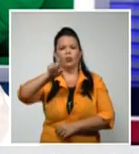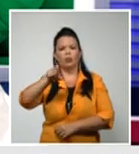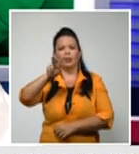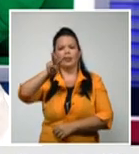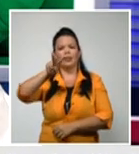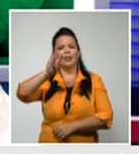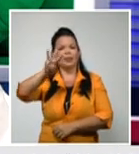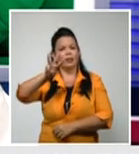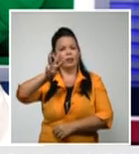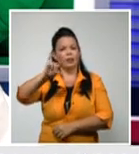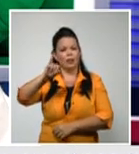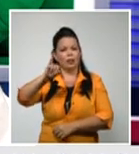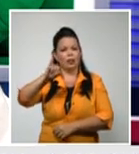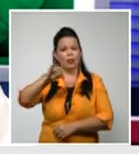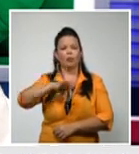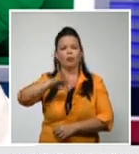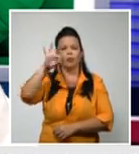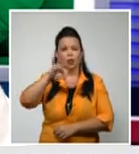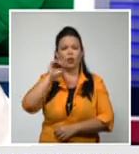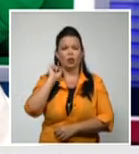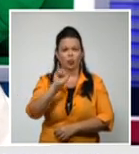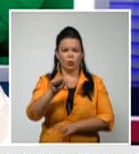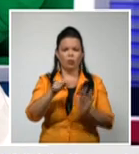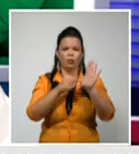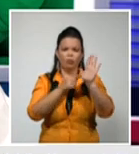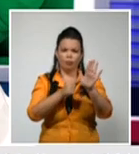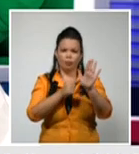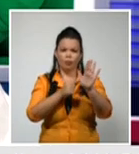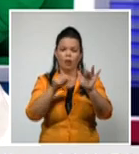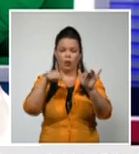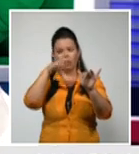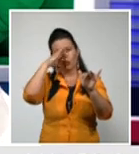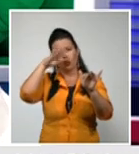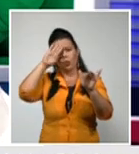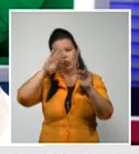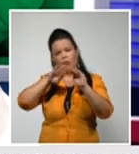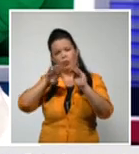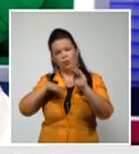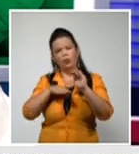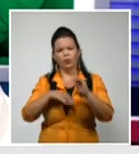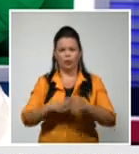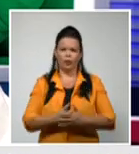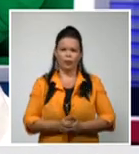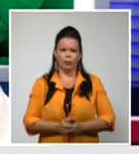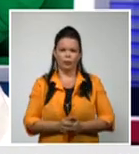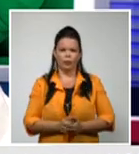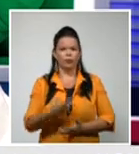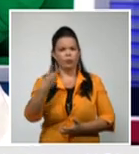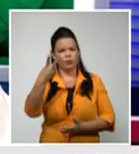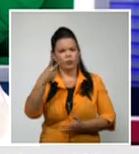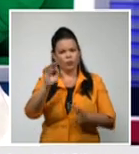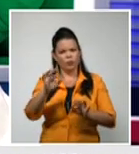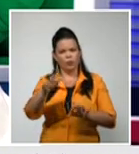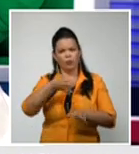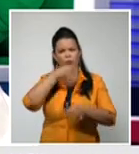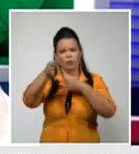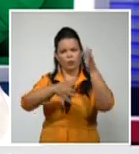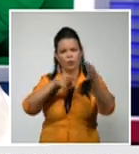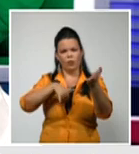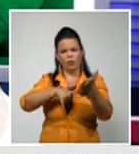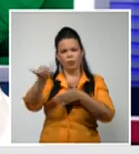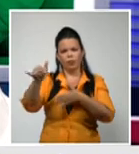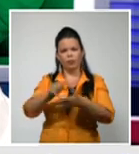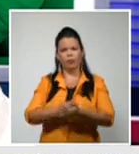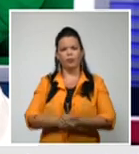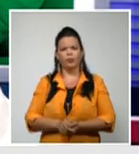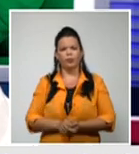pues es una tasa de letalidad inferior. Los 2 evacuados que siempre mencionamos, los